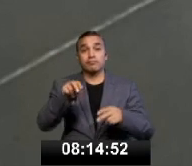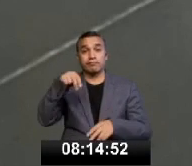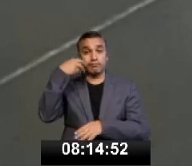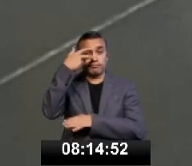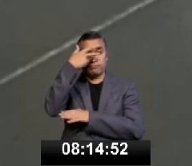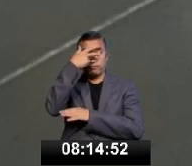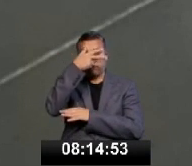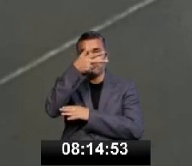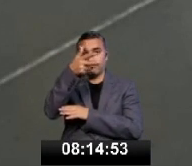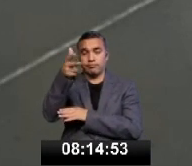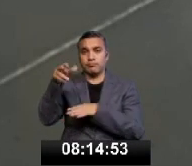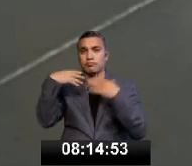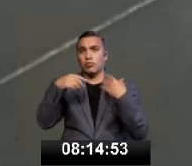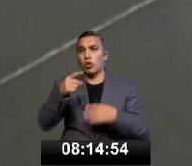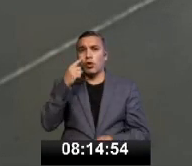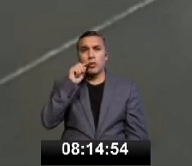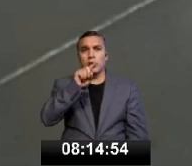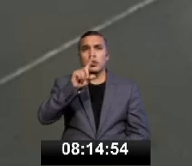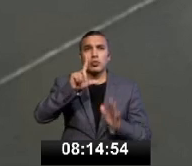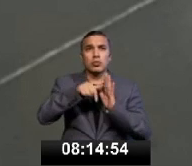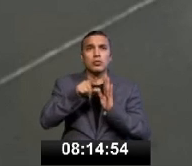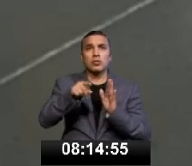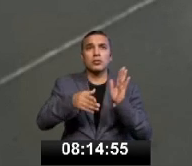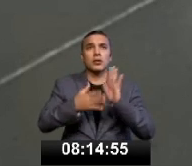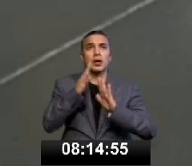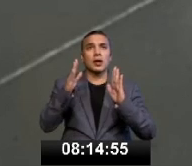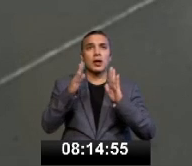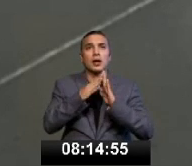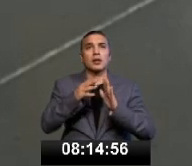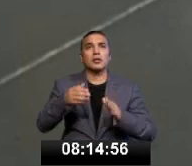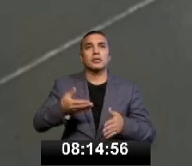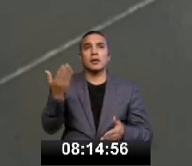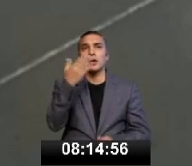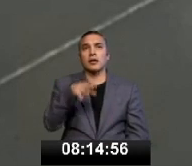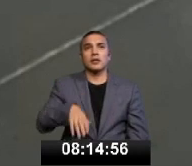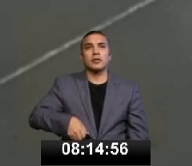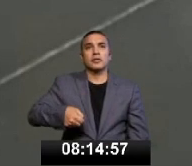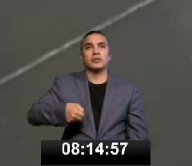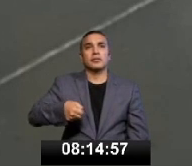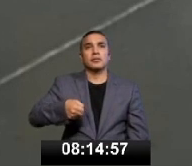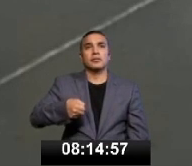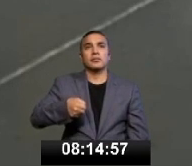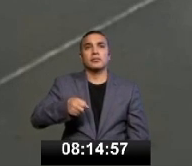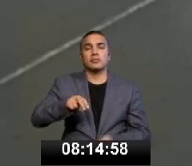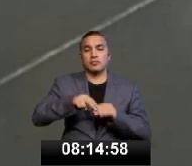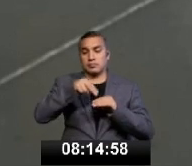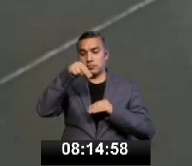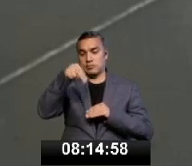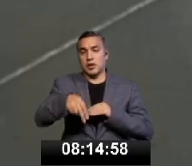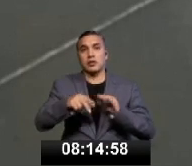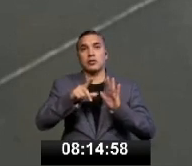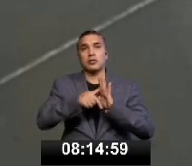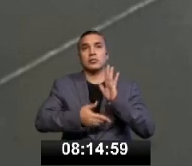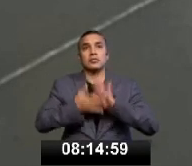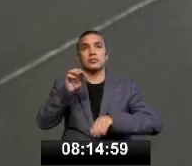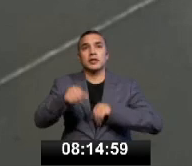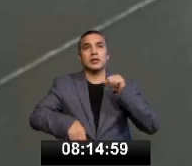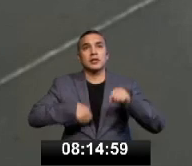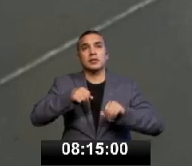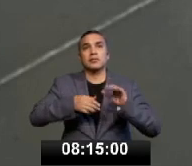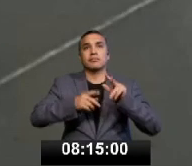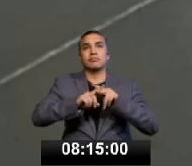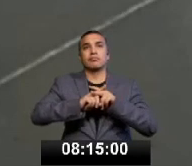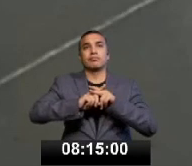seguridad se aprecia al sujeto luego de unos minutos salir de la vivienda con un artefacto en la mano, lanzarse a la calle, subirse en la bicicleta